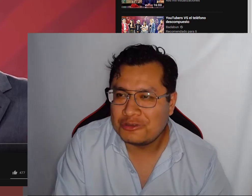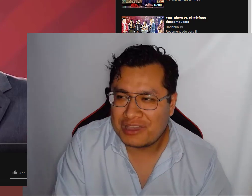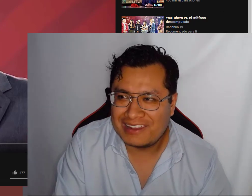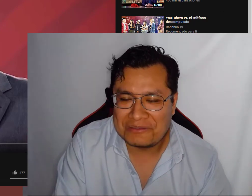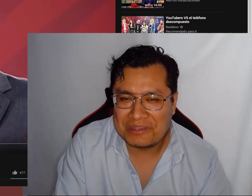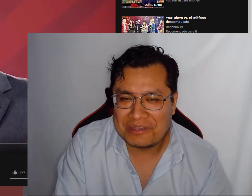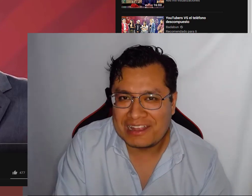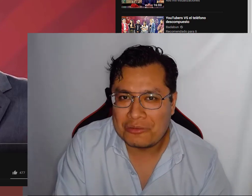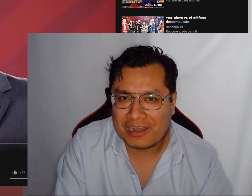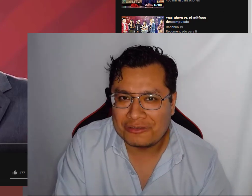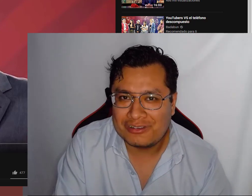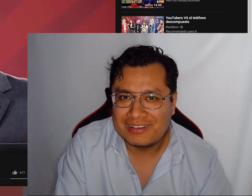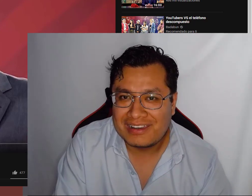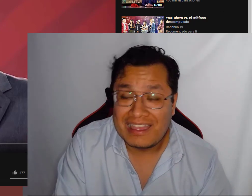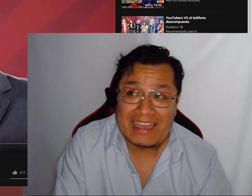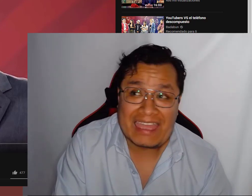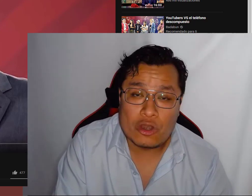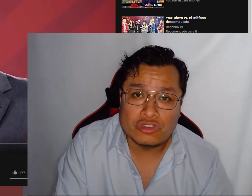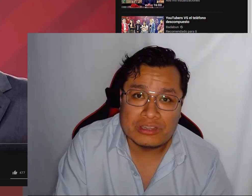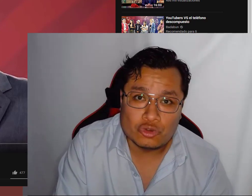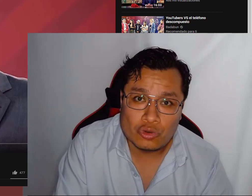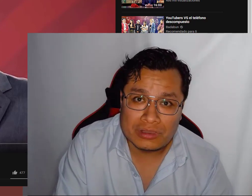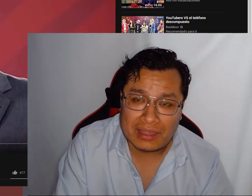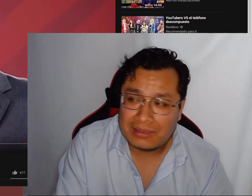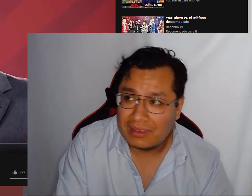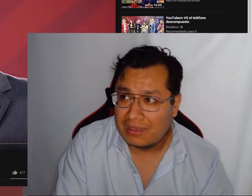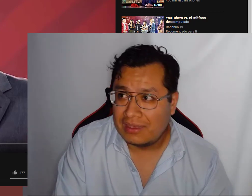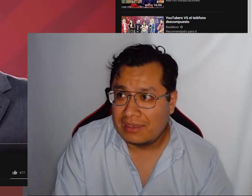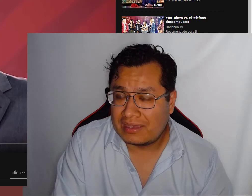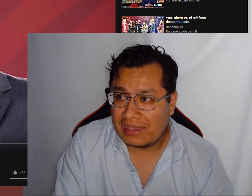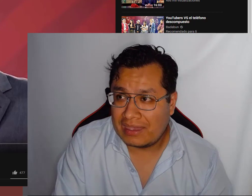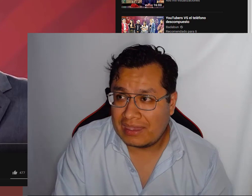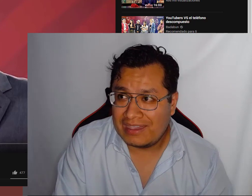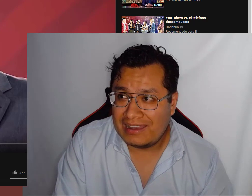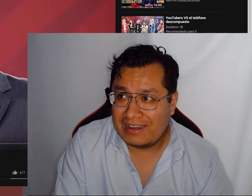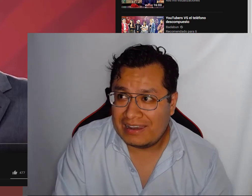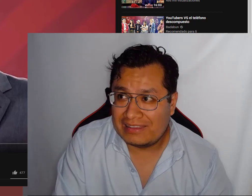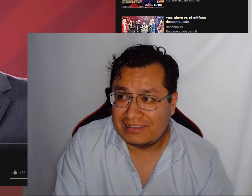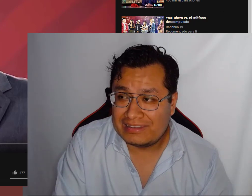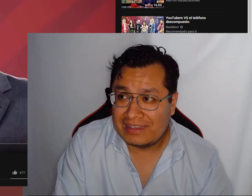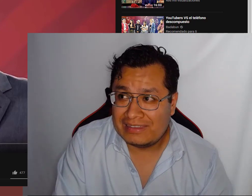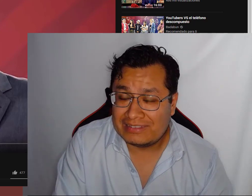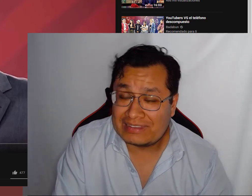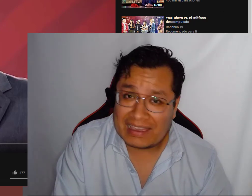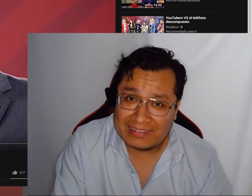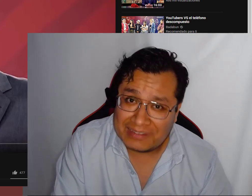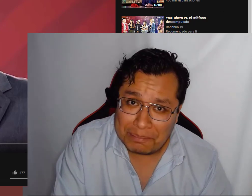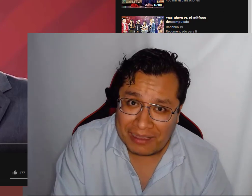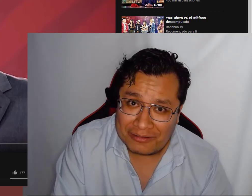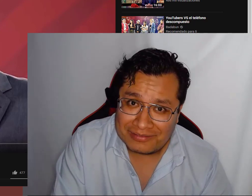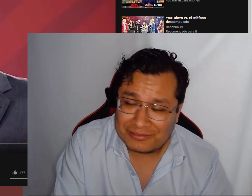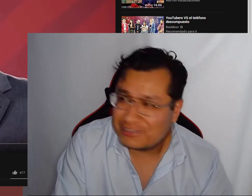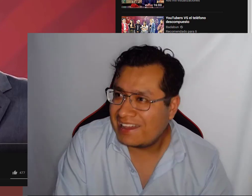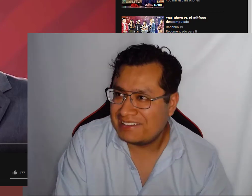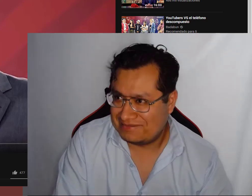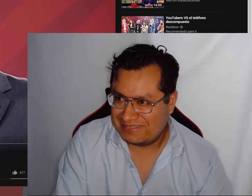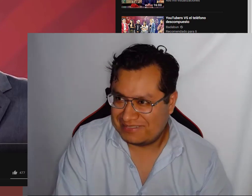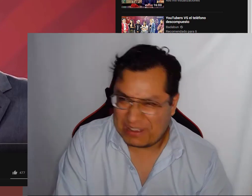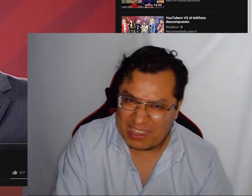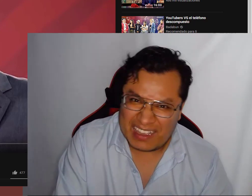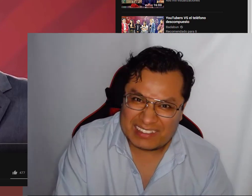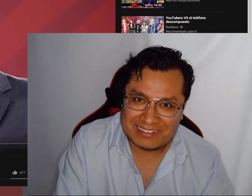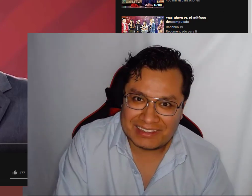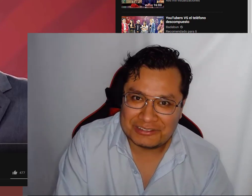alumnos o que les avientan el borrador que los insultan que les dicen saque ese perro o sea